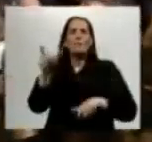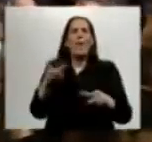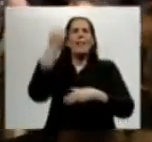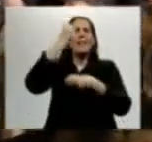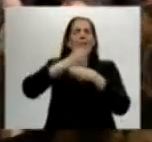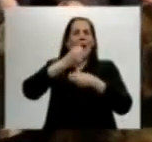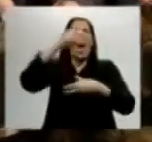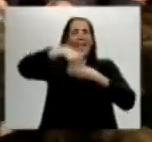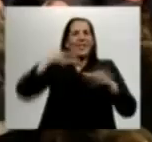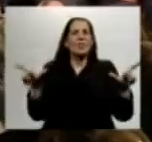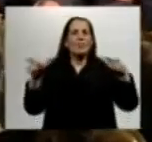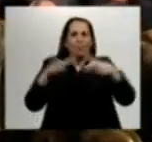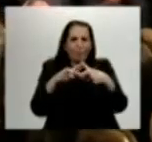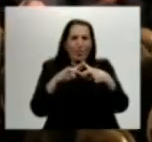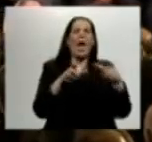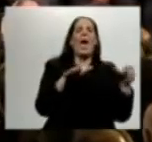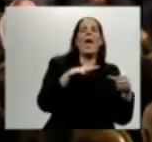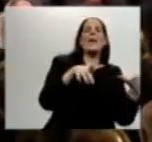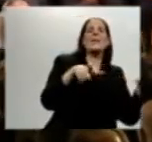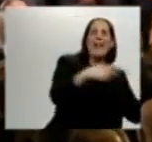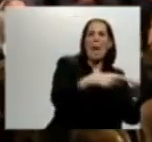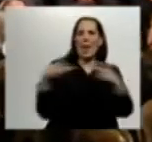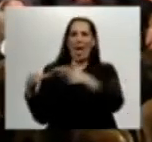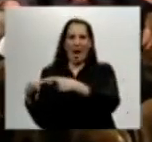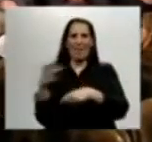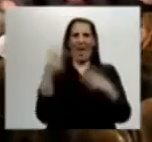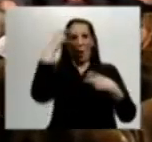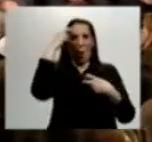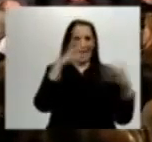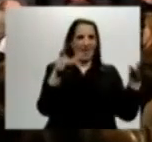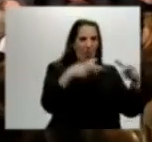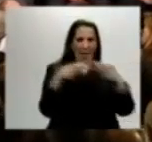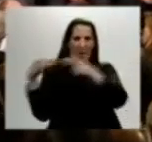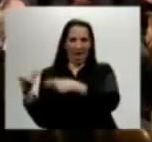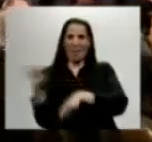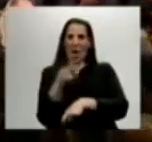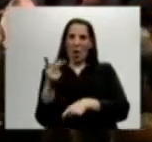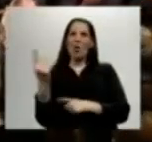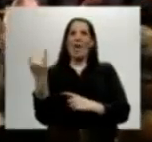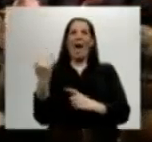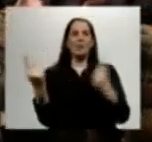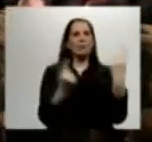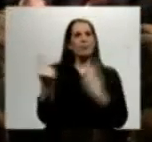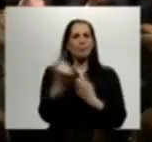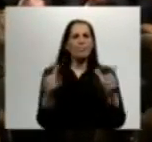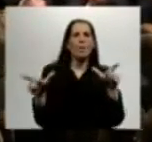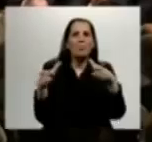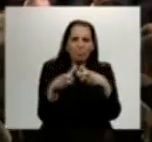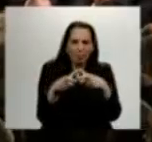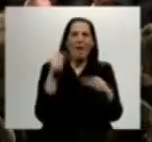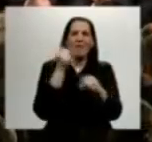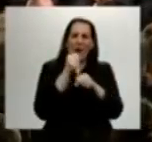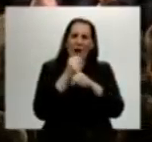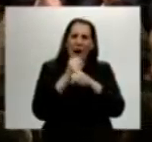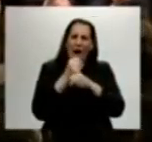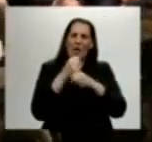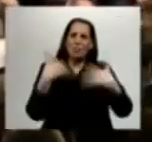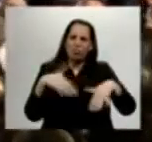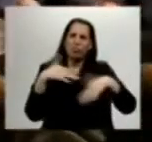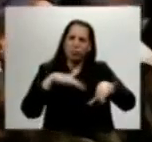Bicameral, son 30 diputados y senadores de distintos partidos, señor secretario general de la CGT, perdone, no lo había visto,